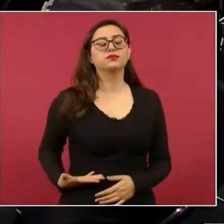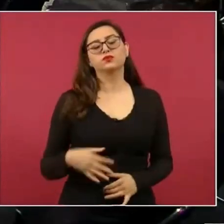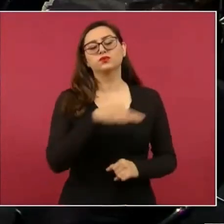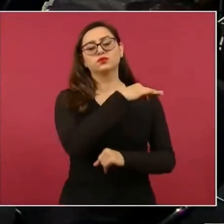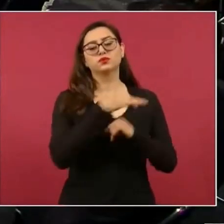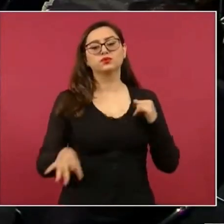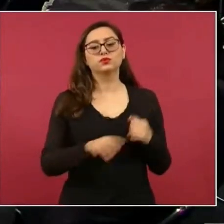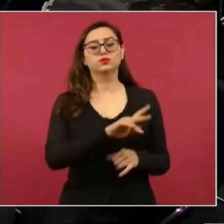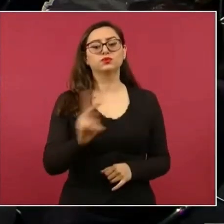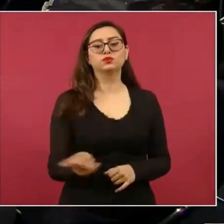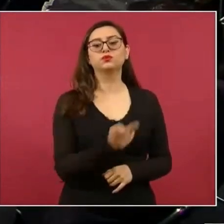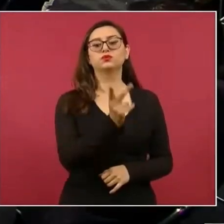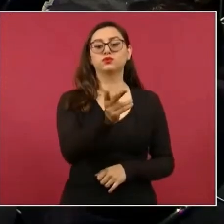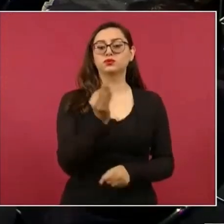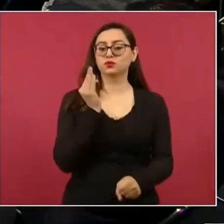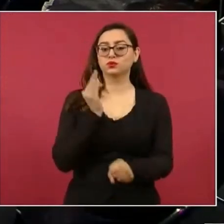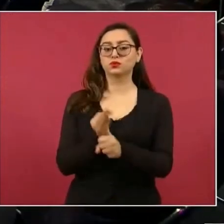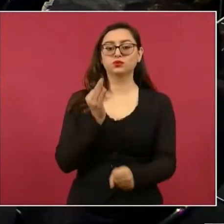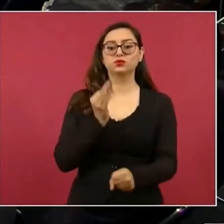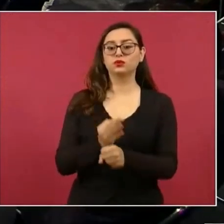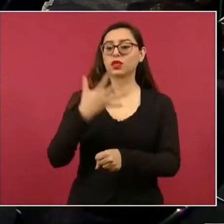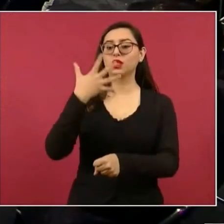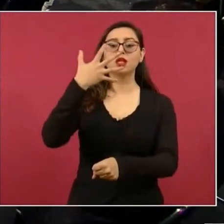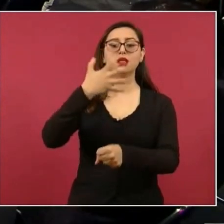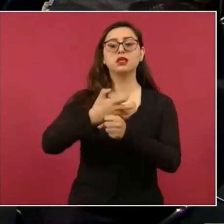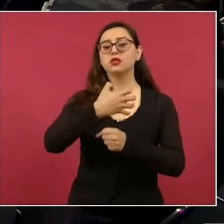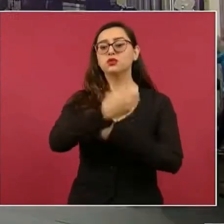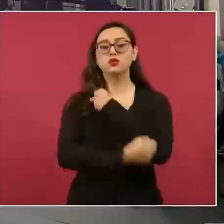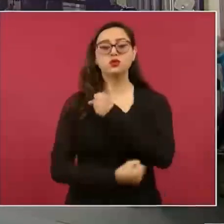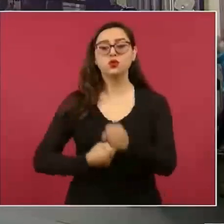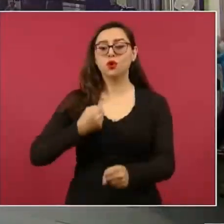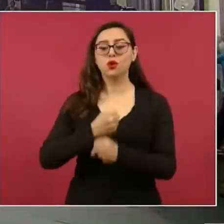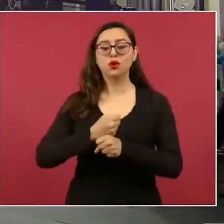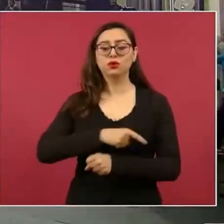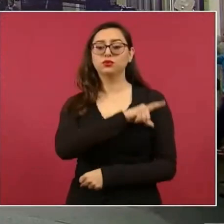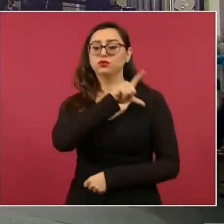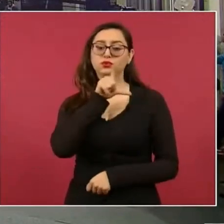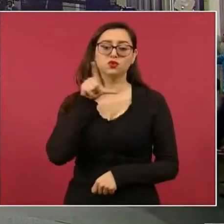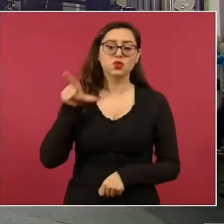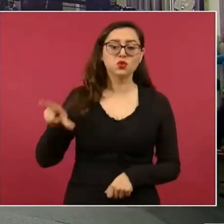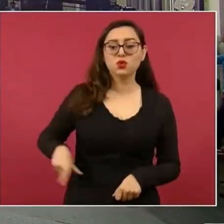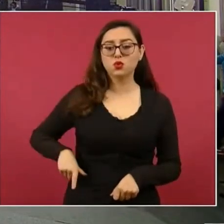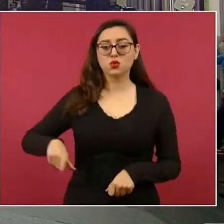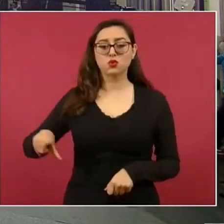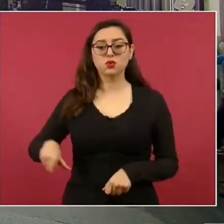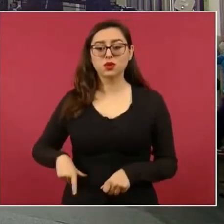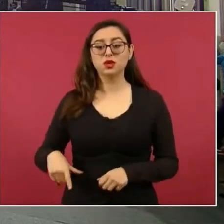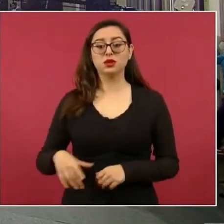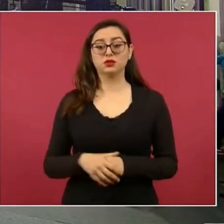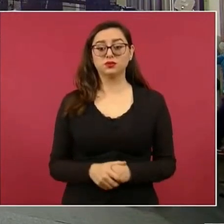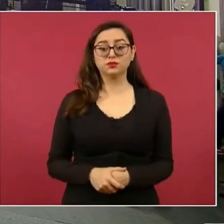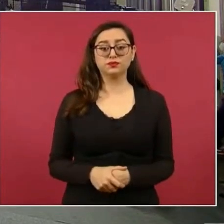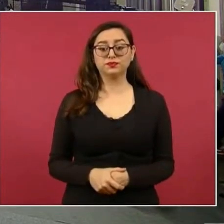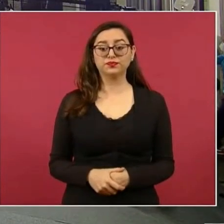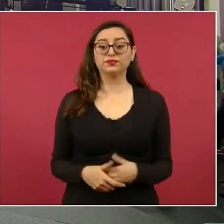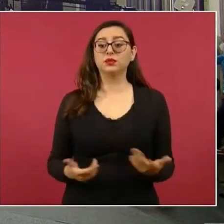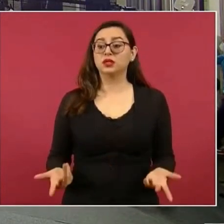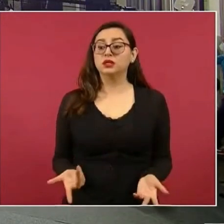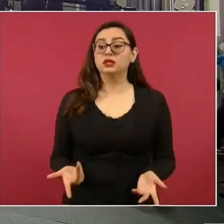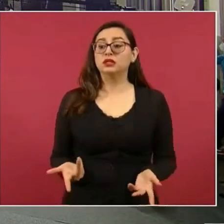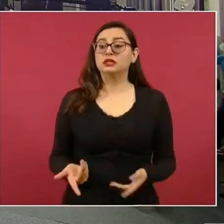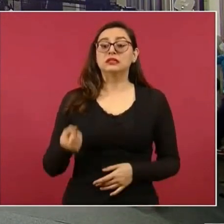Ya en su quinto año de gobierno y de cara al 106 aniversario de